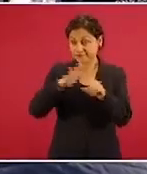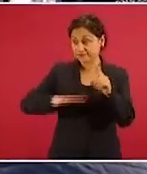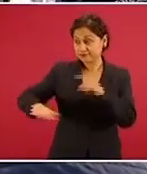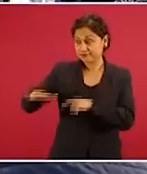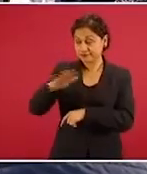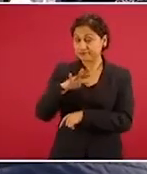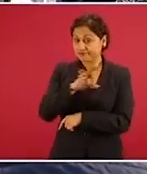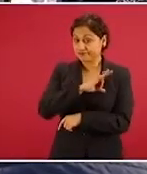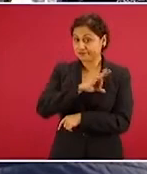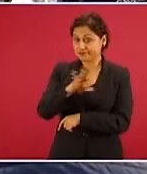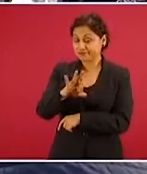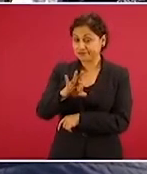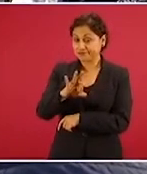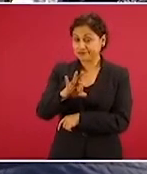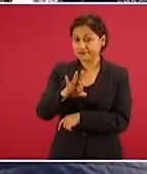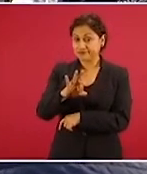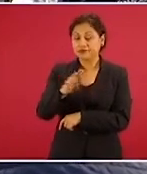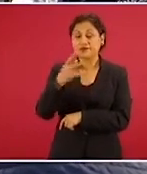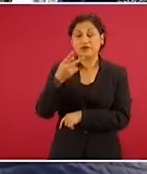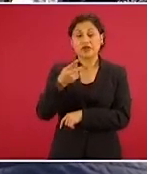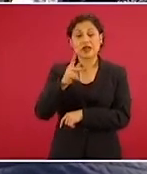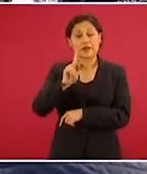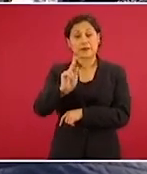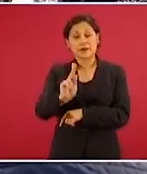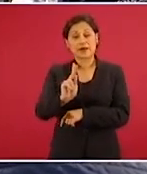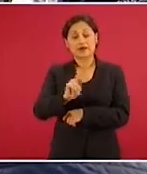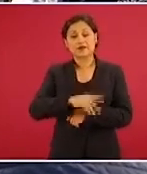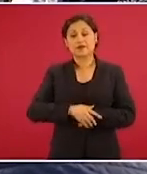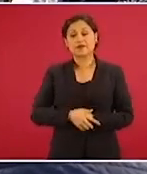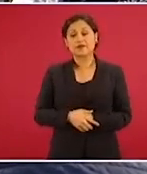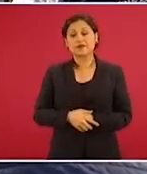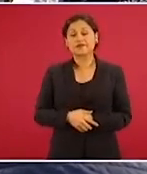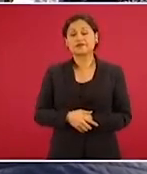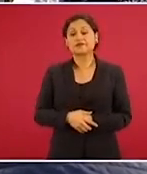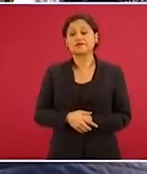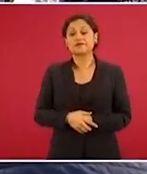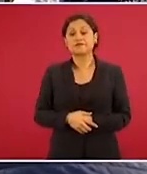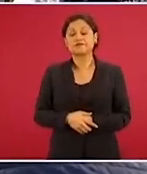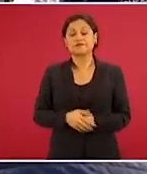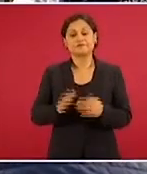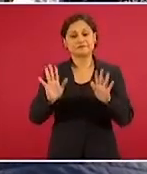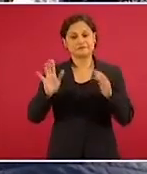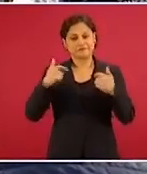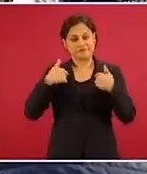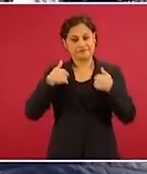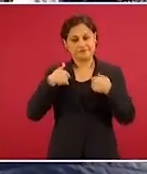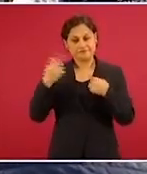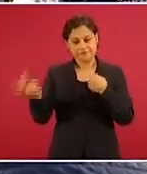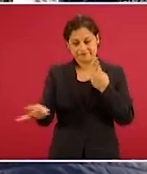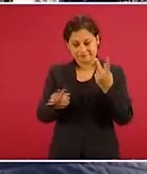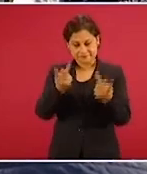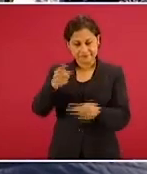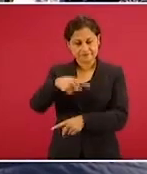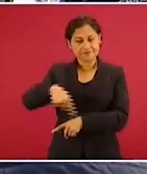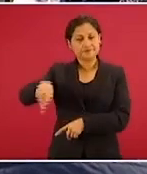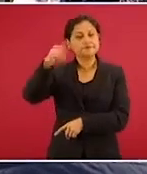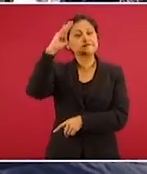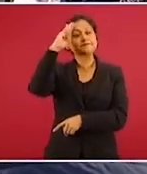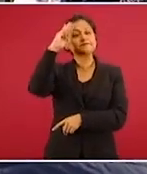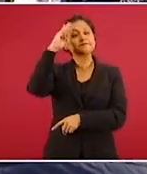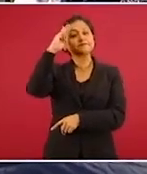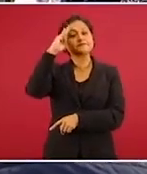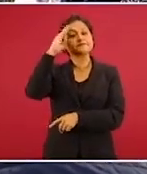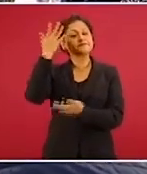No solo con eso. ¿Cómo se explican ustedes que teníamos en